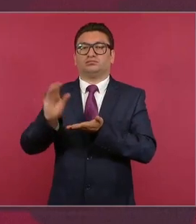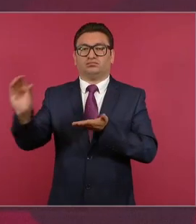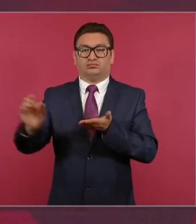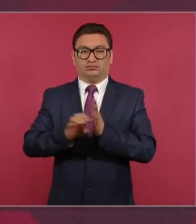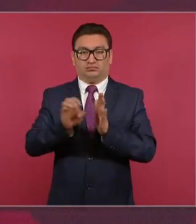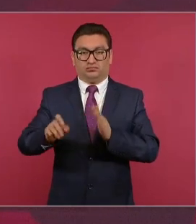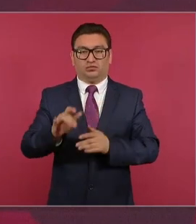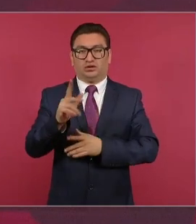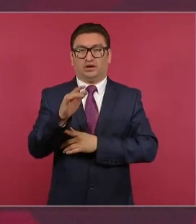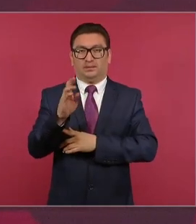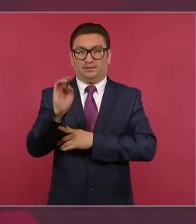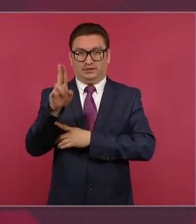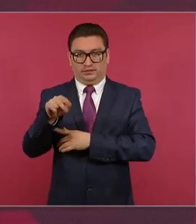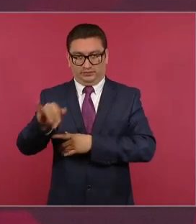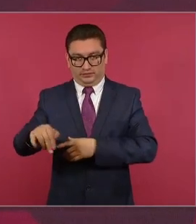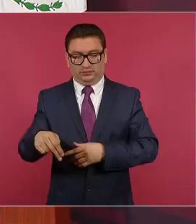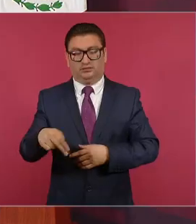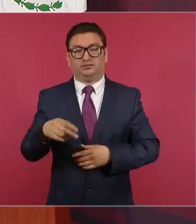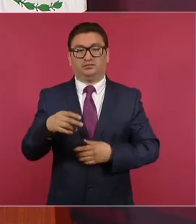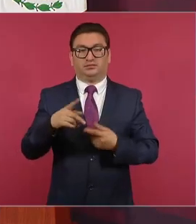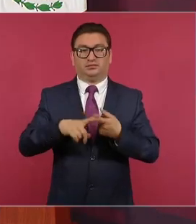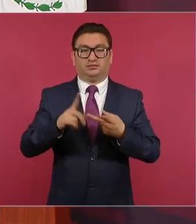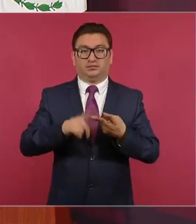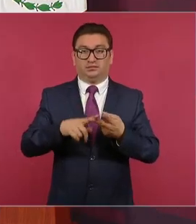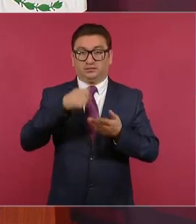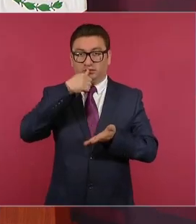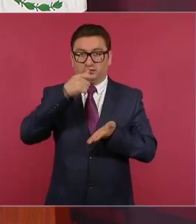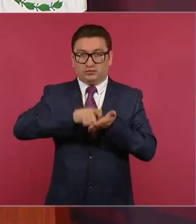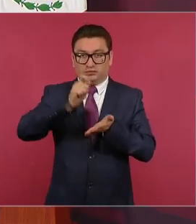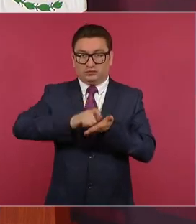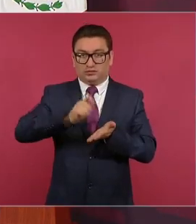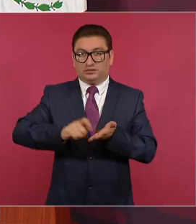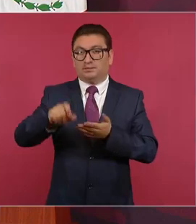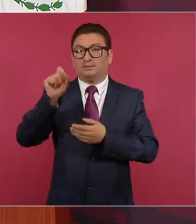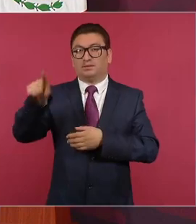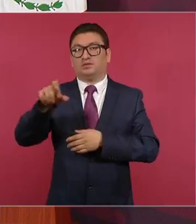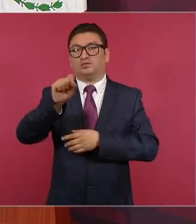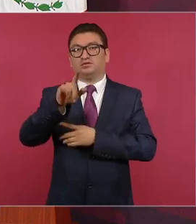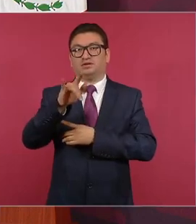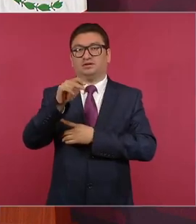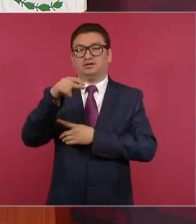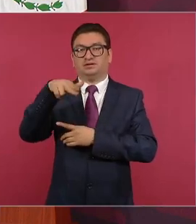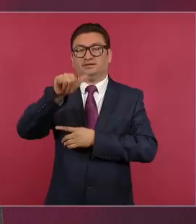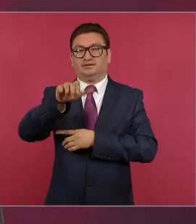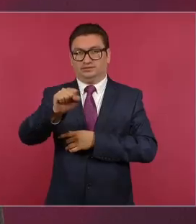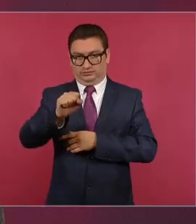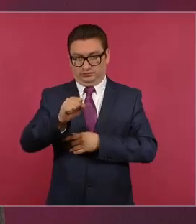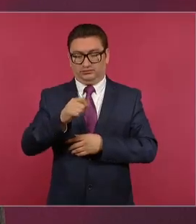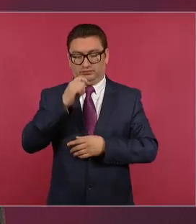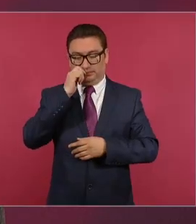Aguilar Camín? Las cartitas que le enviaba a Salina.